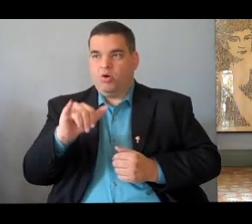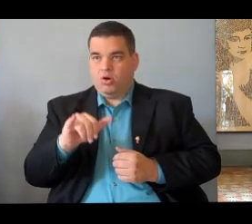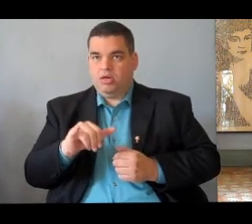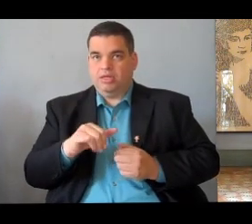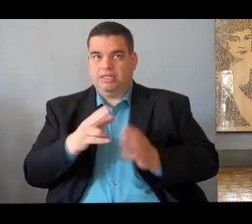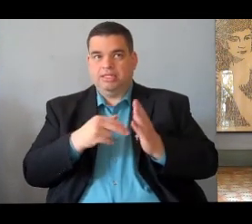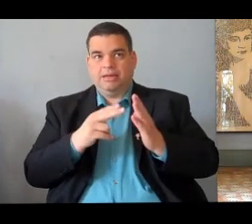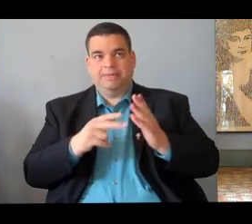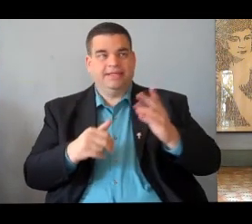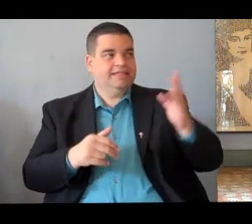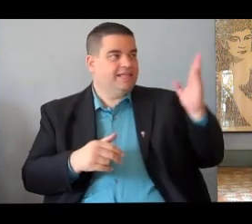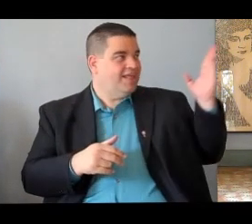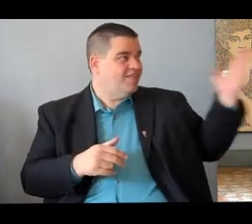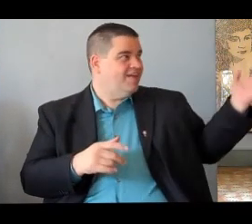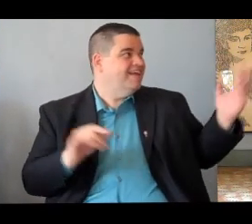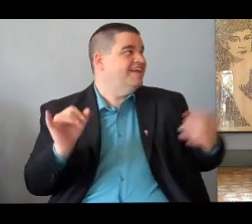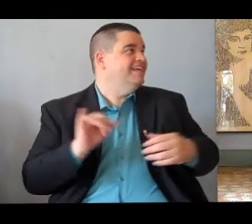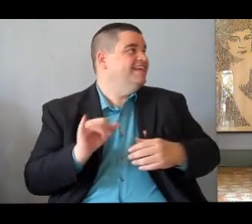la...